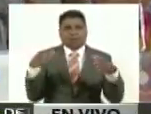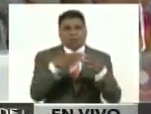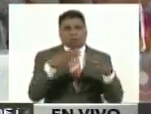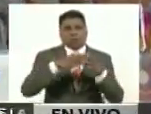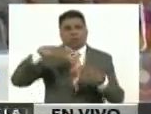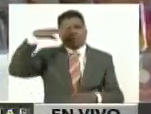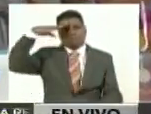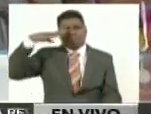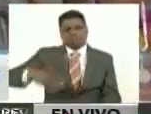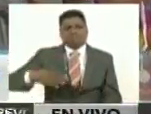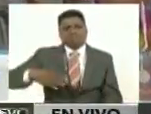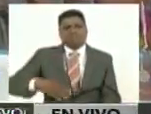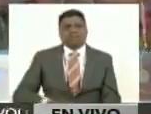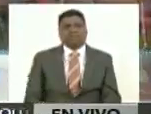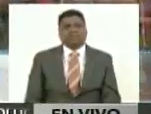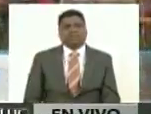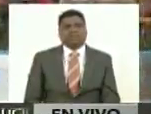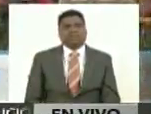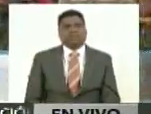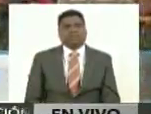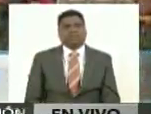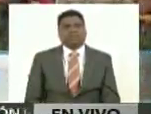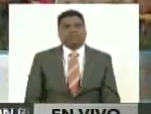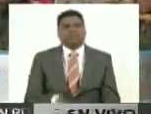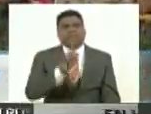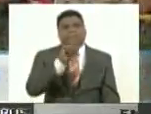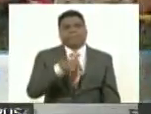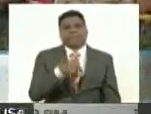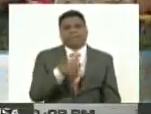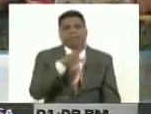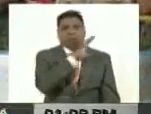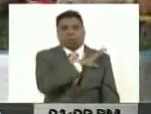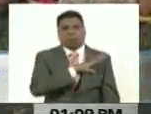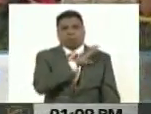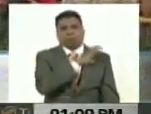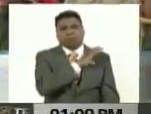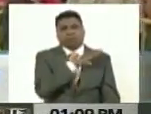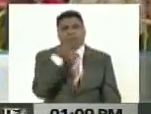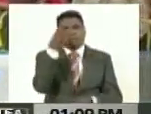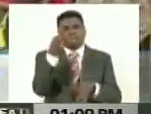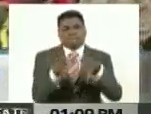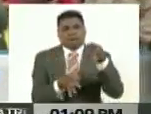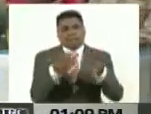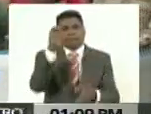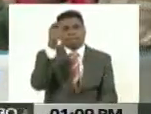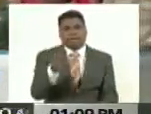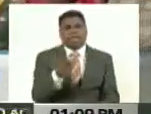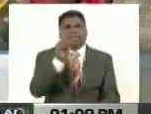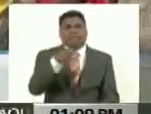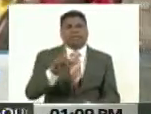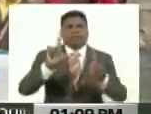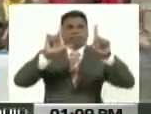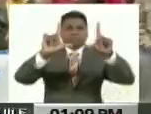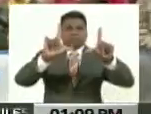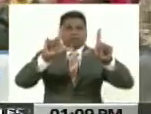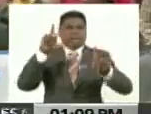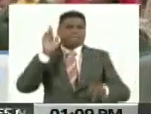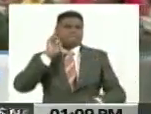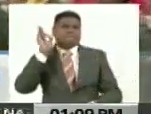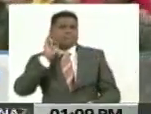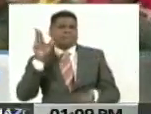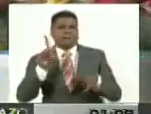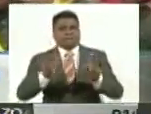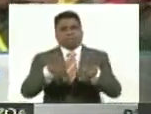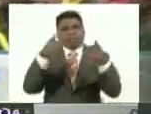compañeros del Consejo Legislativo, a todas y a todos, dueños, perdón, medios de comunicación social,